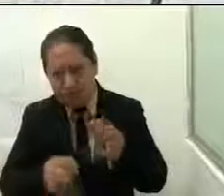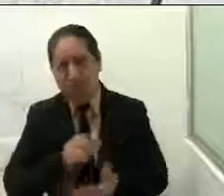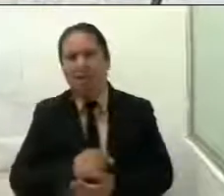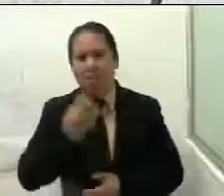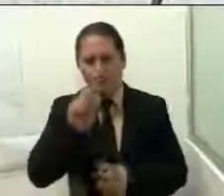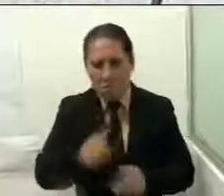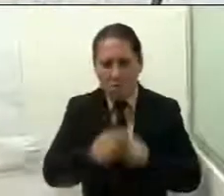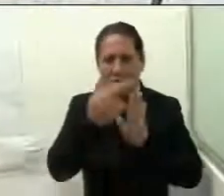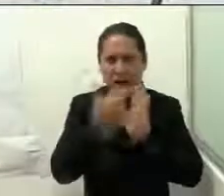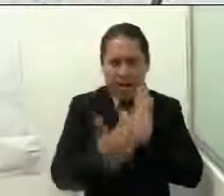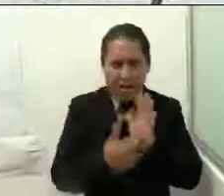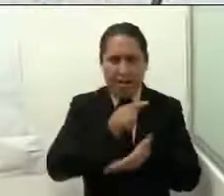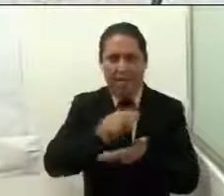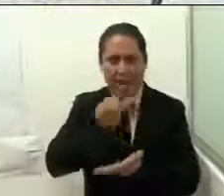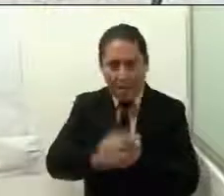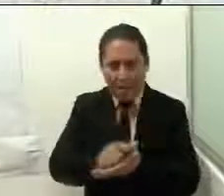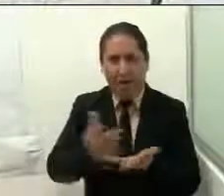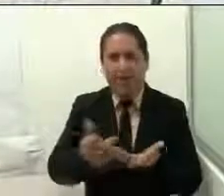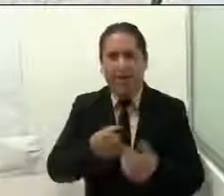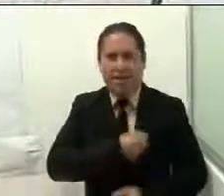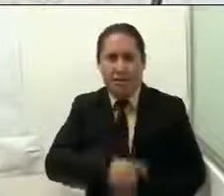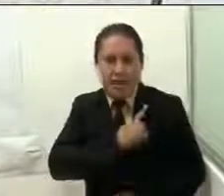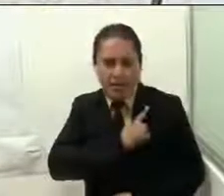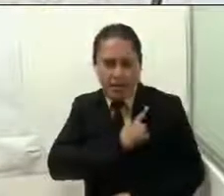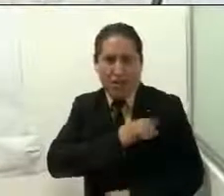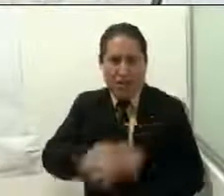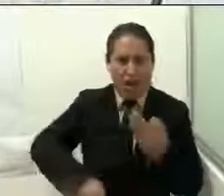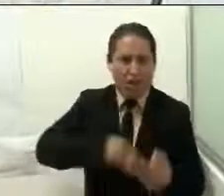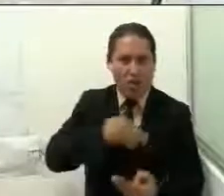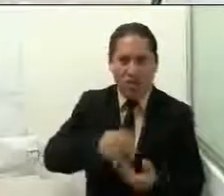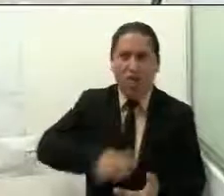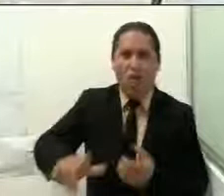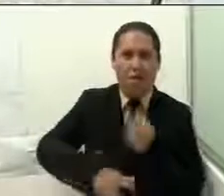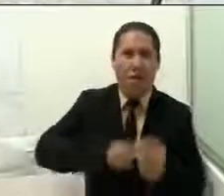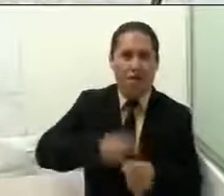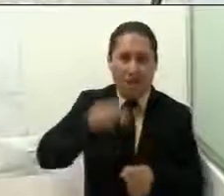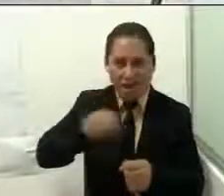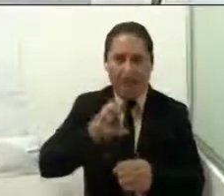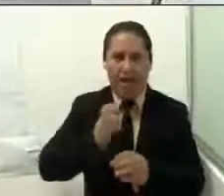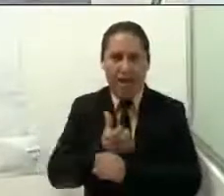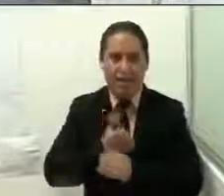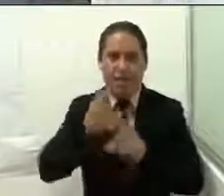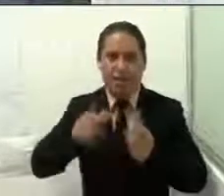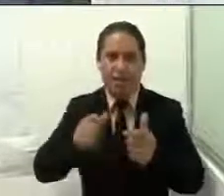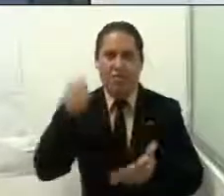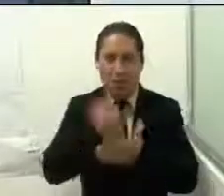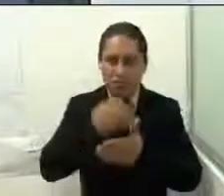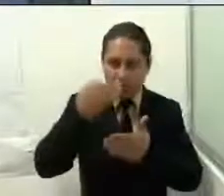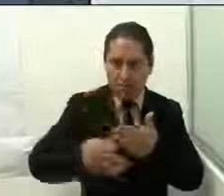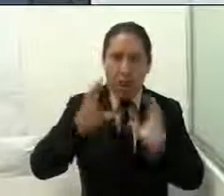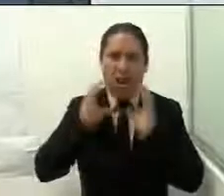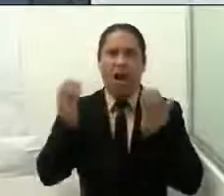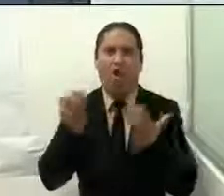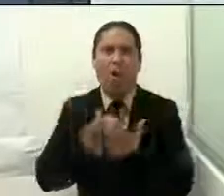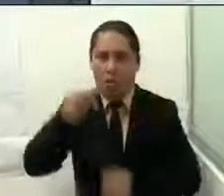reforma la ley de fomento y sanidad pecuaria para el estado de chiapas que aprobó el honorable congreso